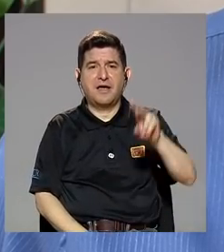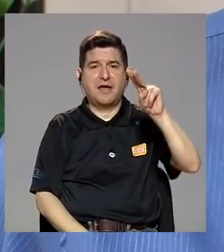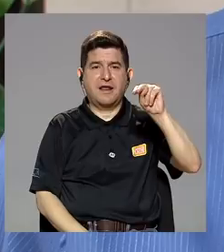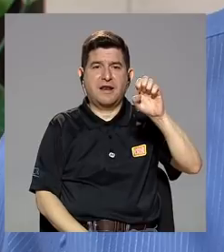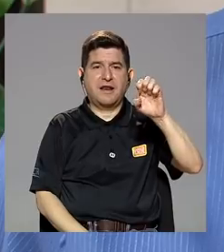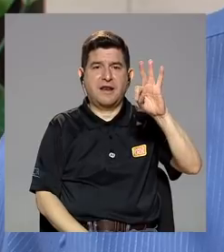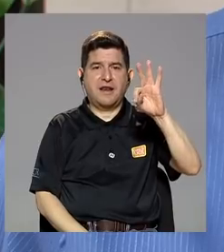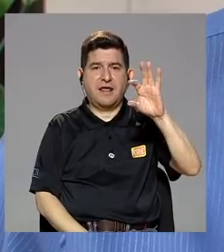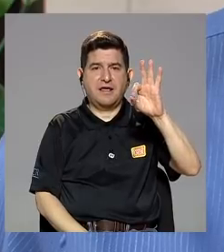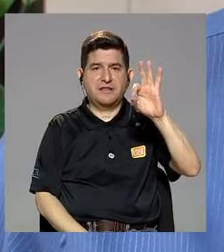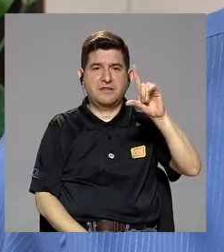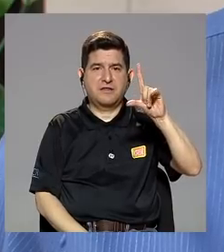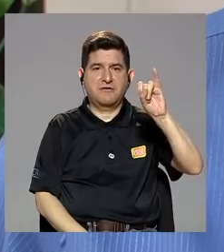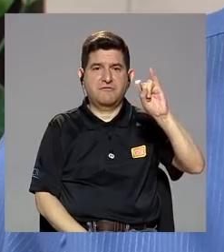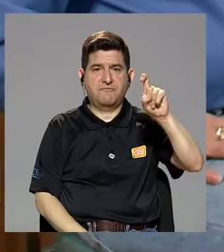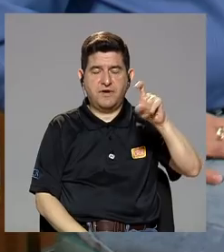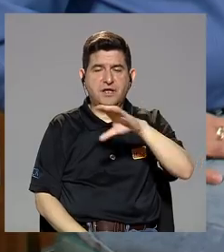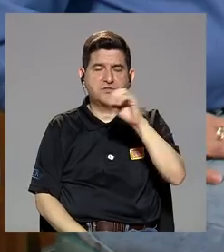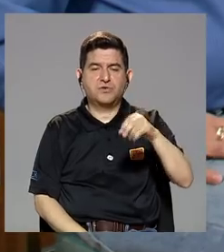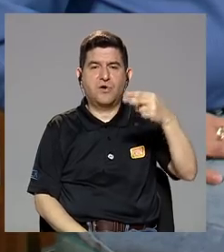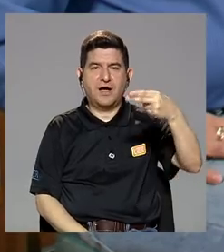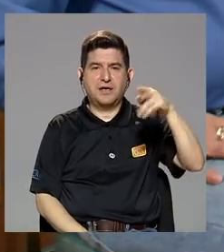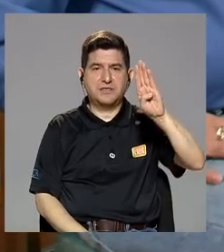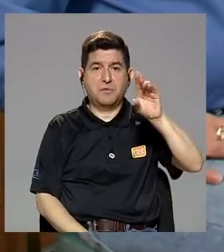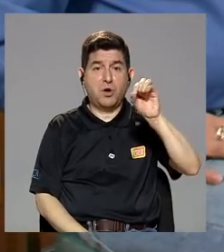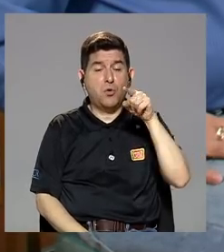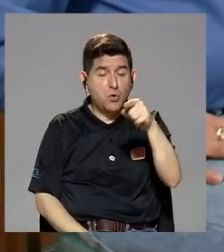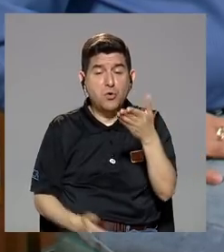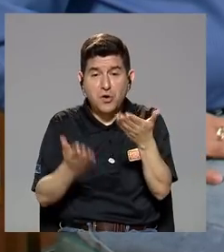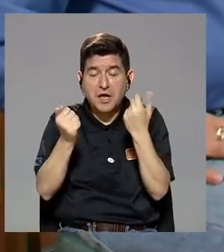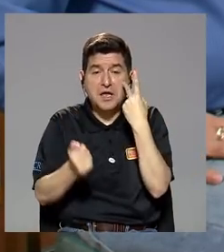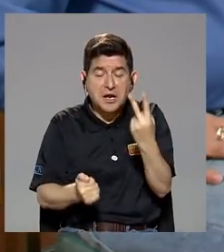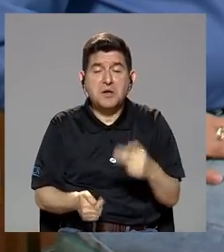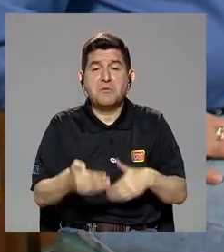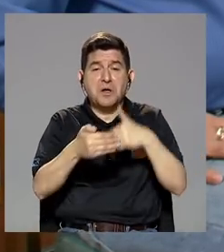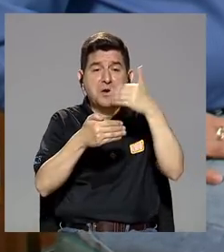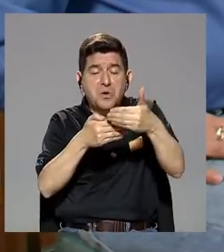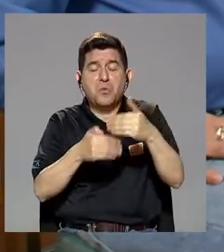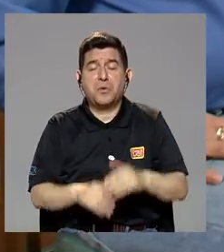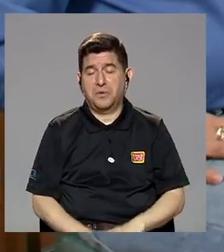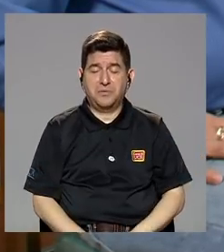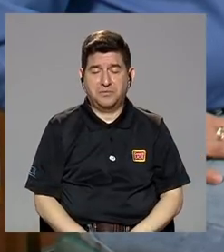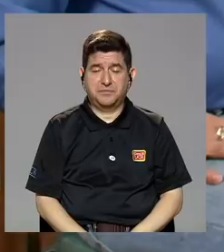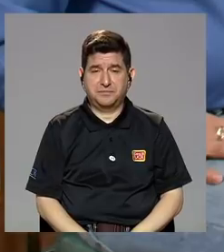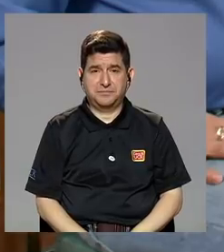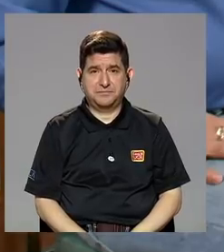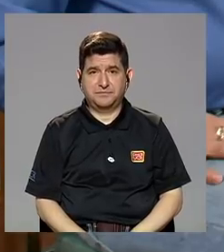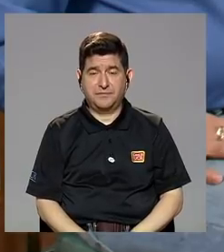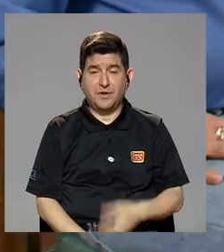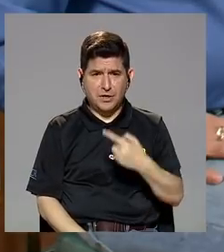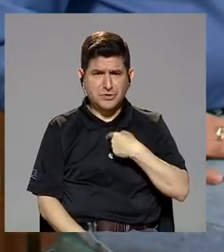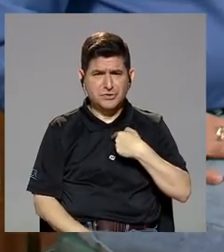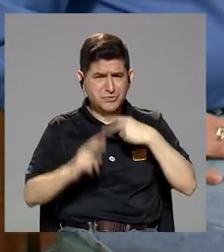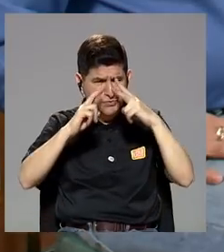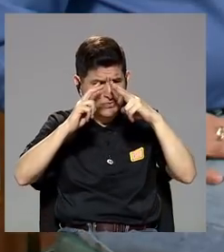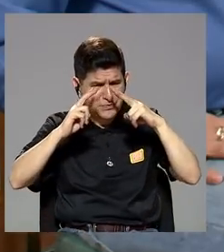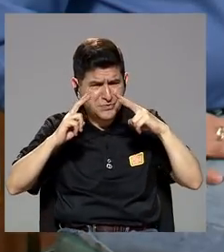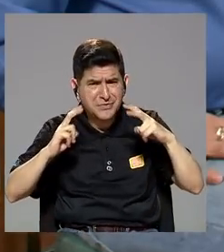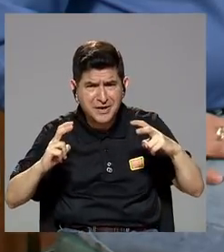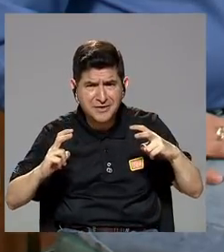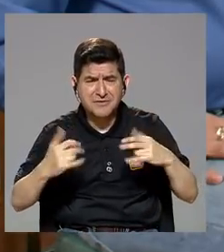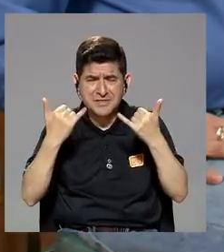cadenas en que uno se sienta a ver la serie que quiere ver y por qué yo te digo si uno revisa